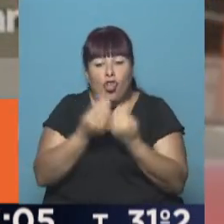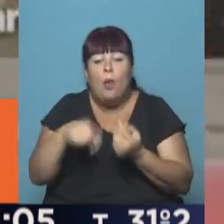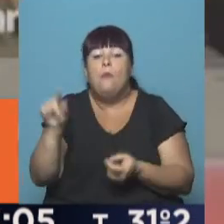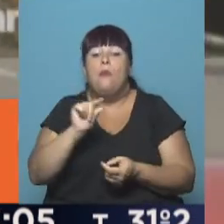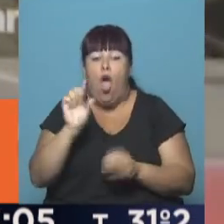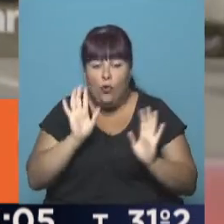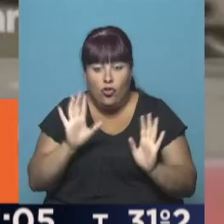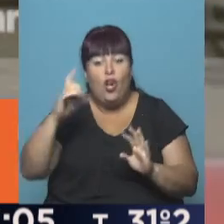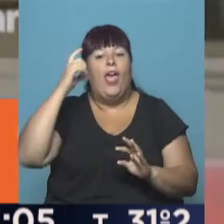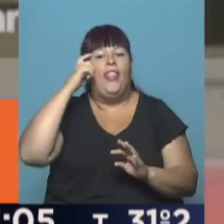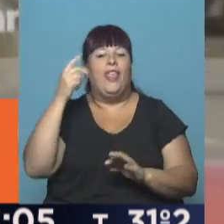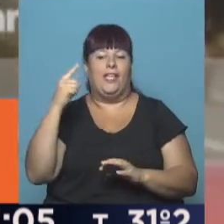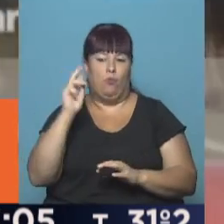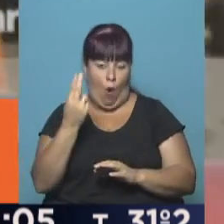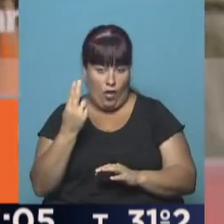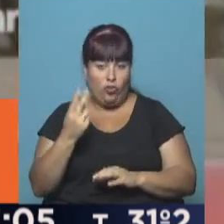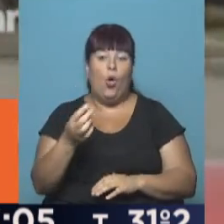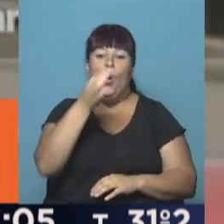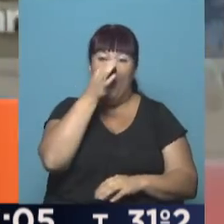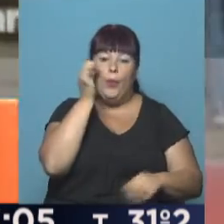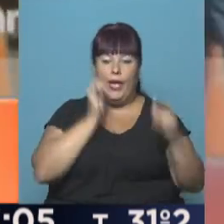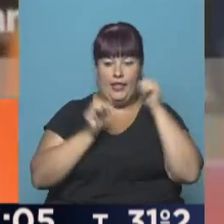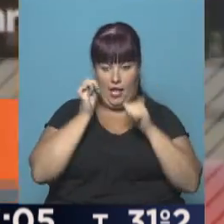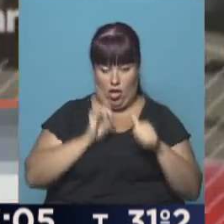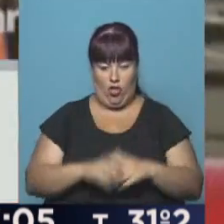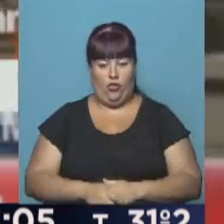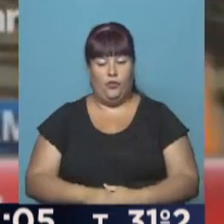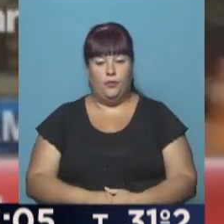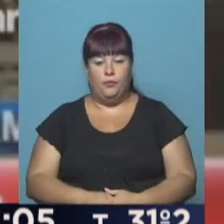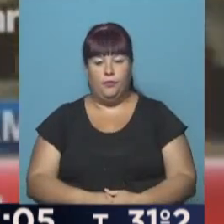sería de 10 víctimas fatales y 20 heridos